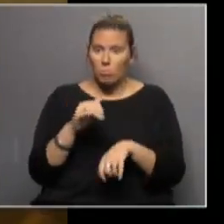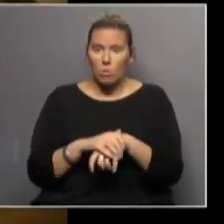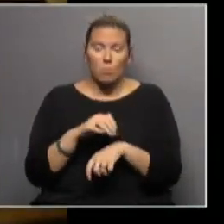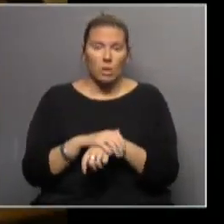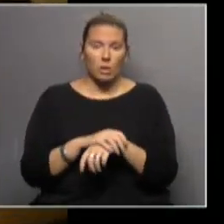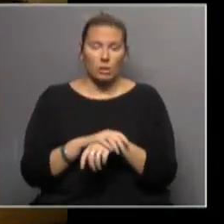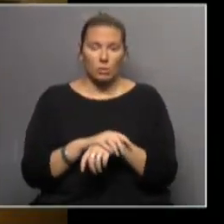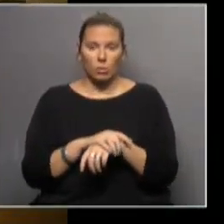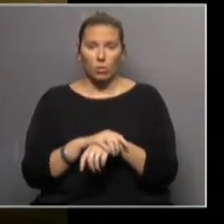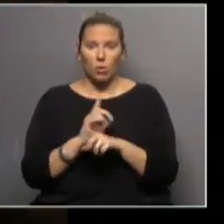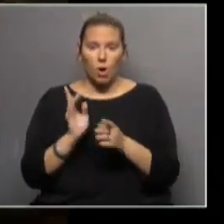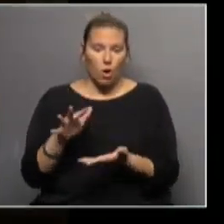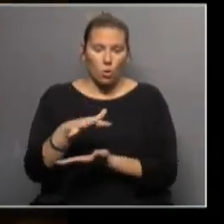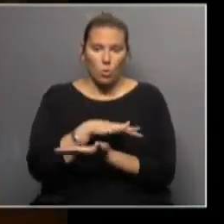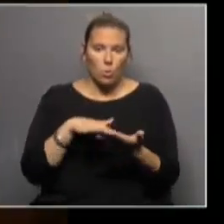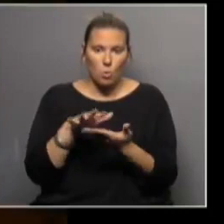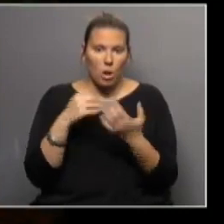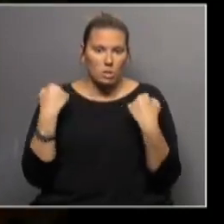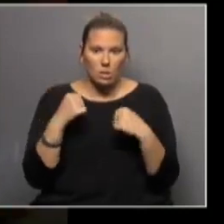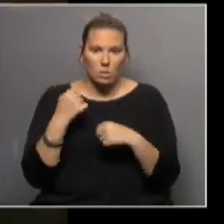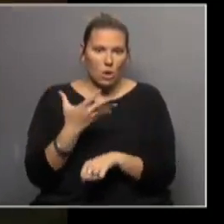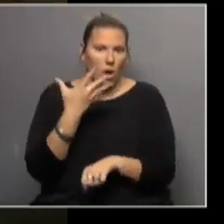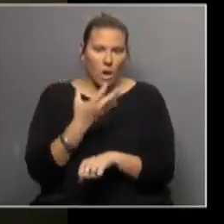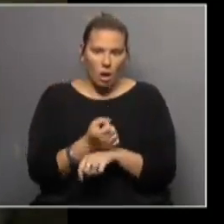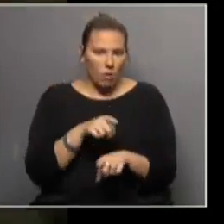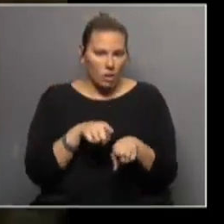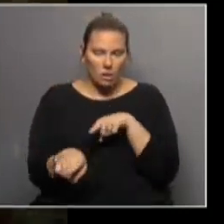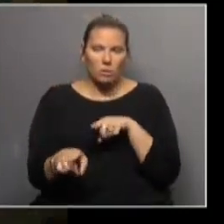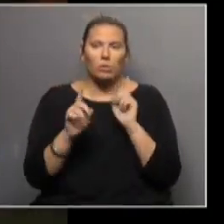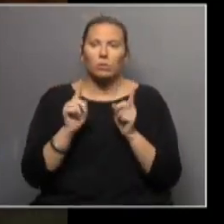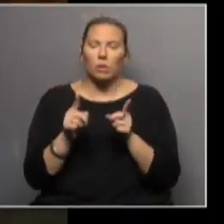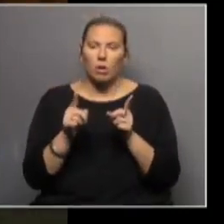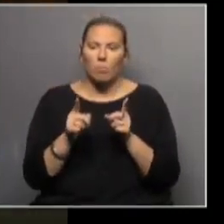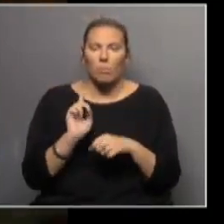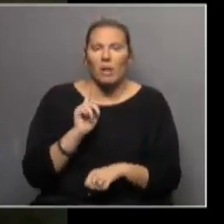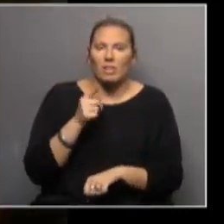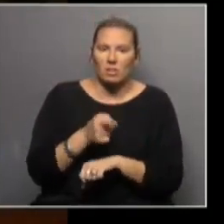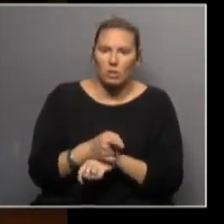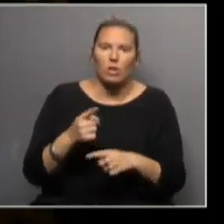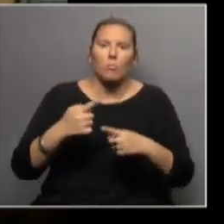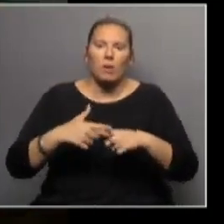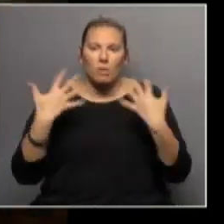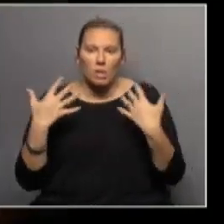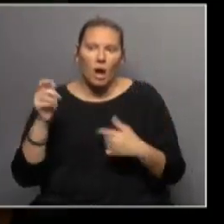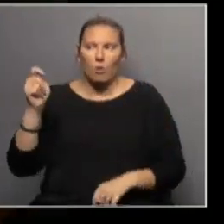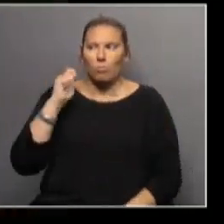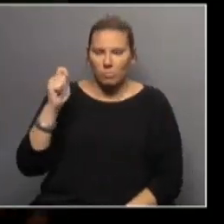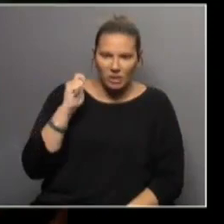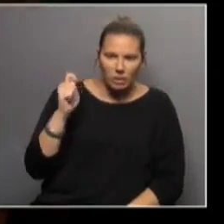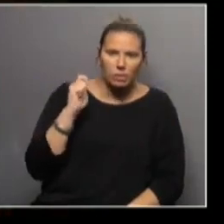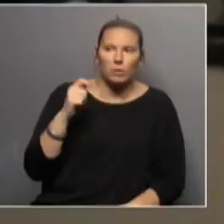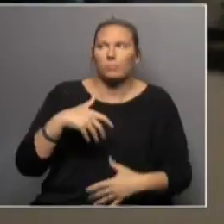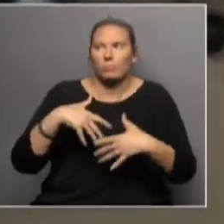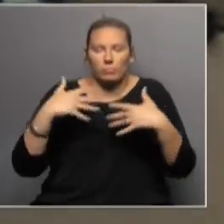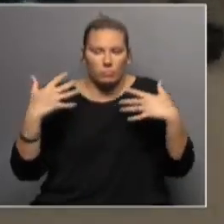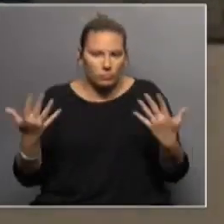tuvimos nuestra propia sala, empezamos a grabar discos, y también después para tomar decisiones, para festejar cumpleaños, qué sé